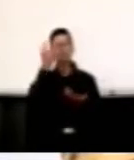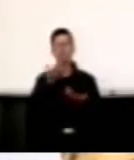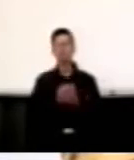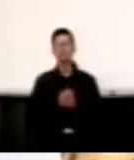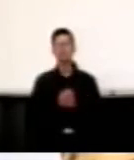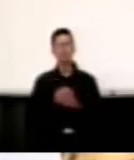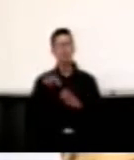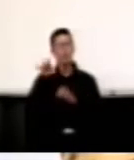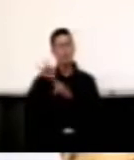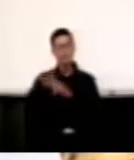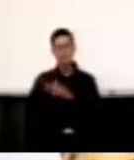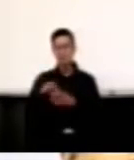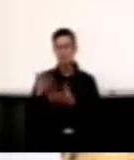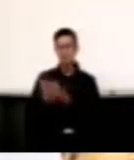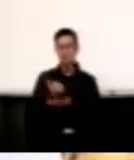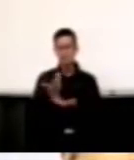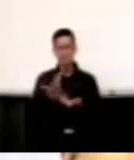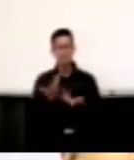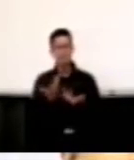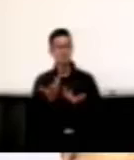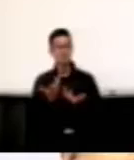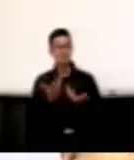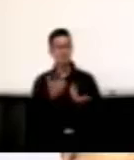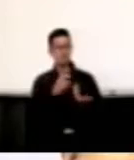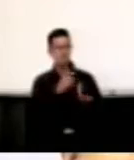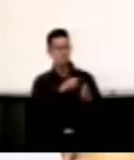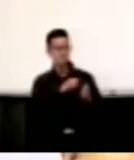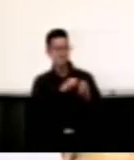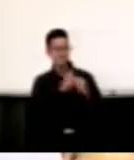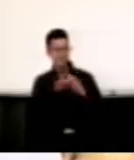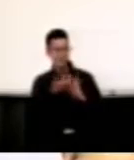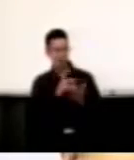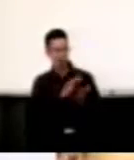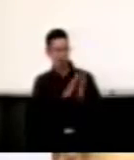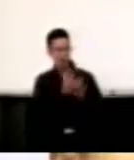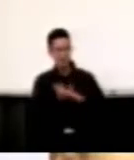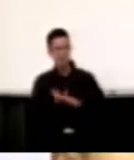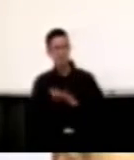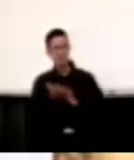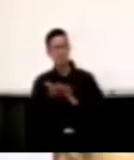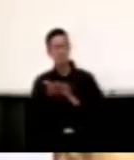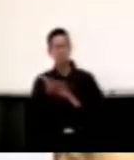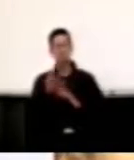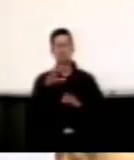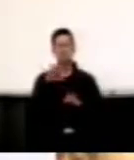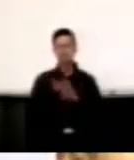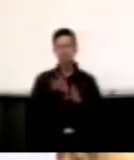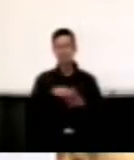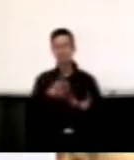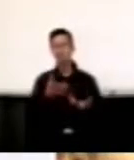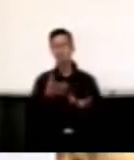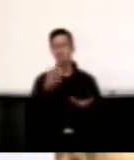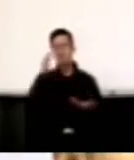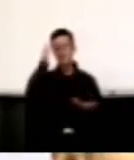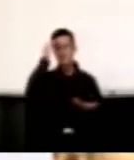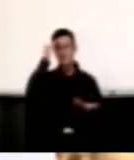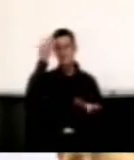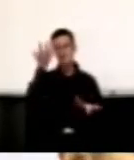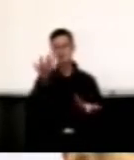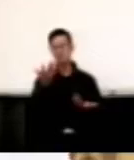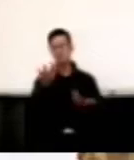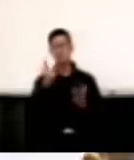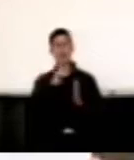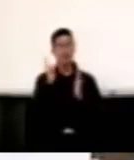la evolución del sistema electoral, hablamos de una posible reforma electoral y todo lo que ello puede